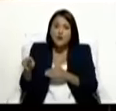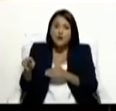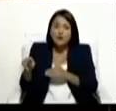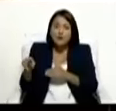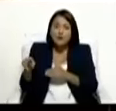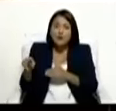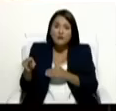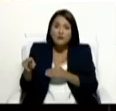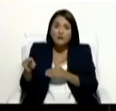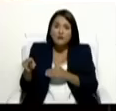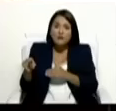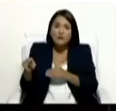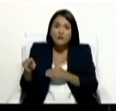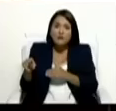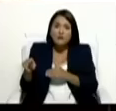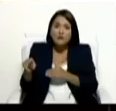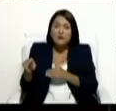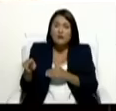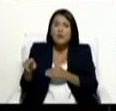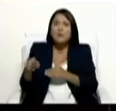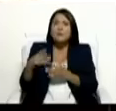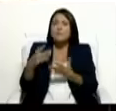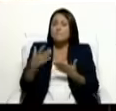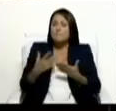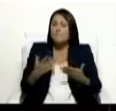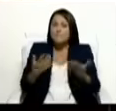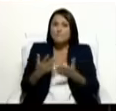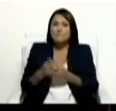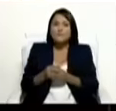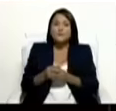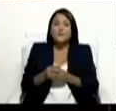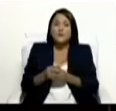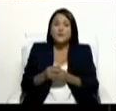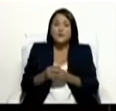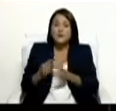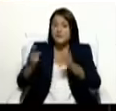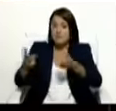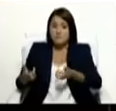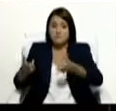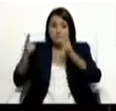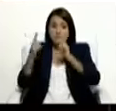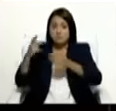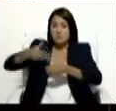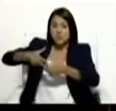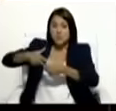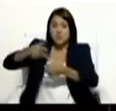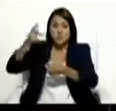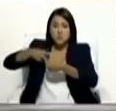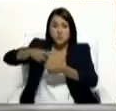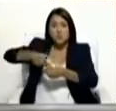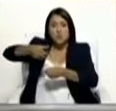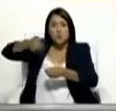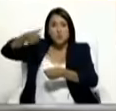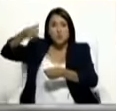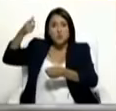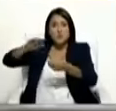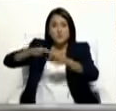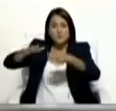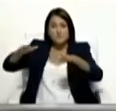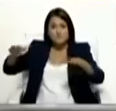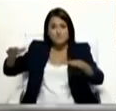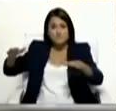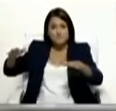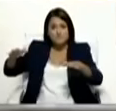licitando bloques energéticos en un mar que aún no se ha delimitado, y muchísimo